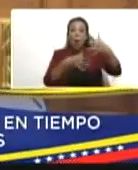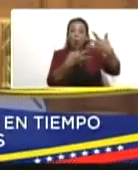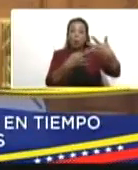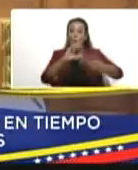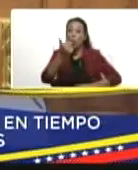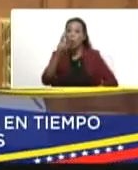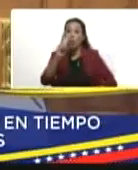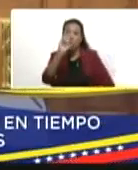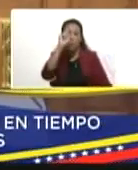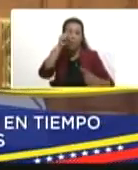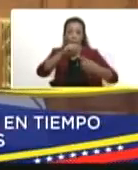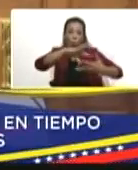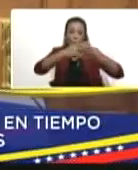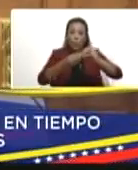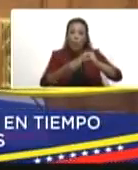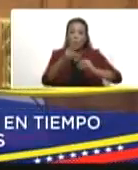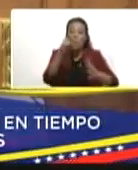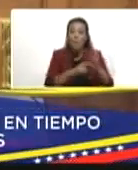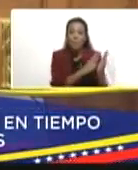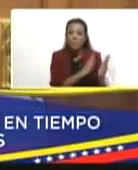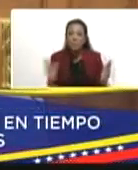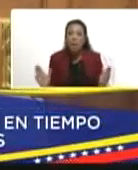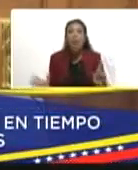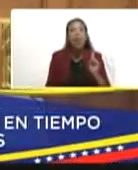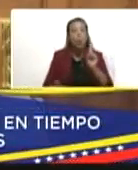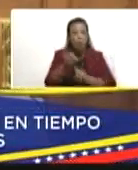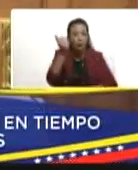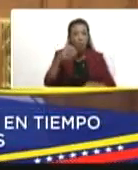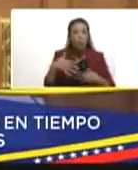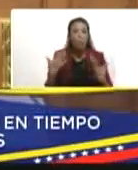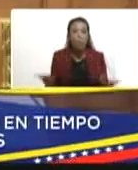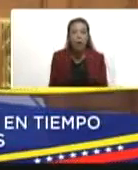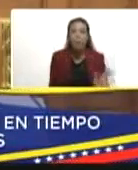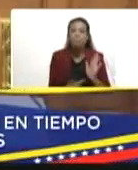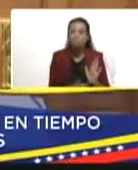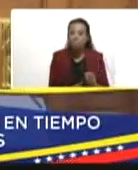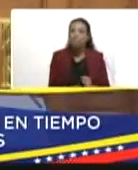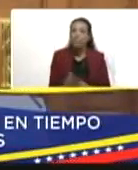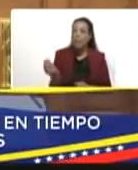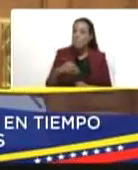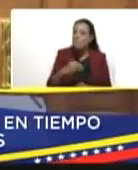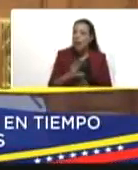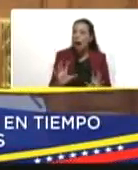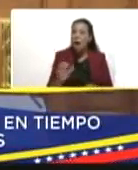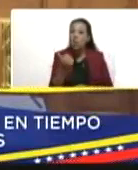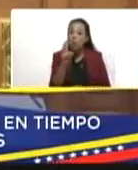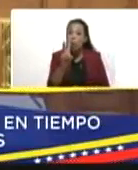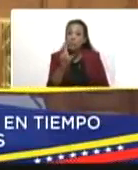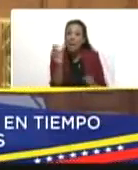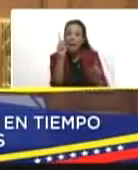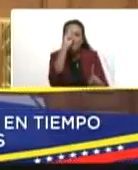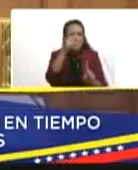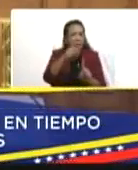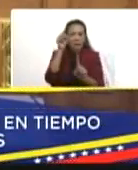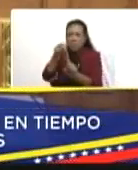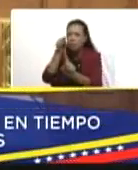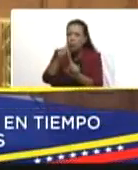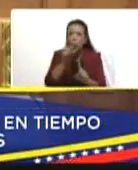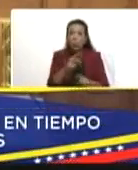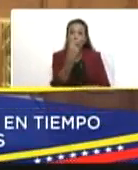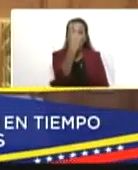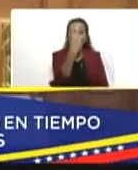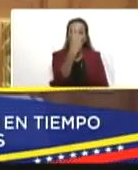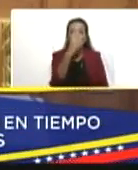año 2023 y hemos logrado además de estas 12 metas un